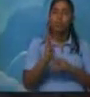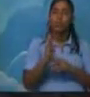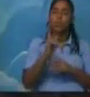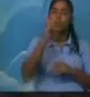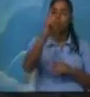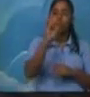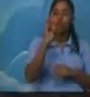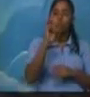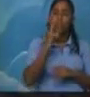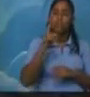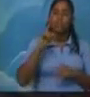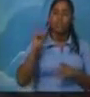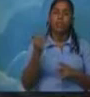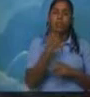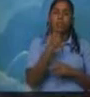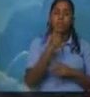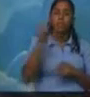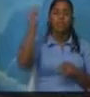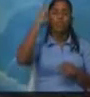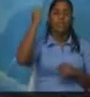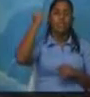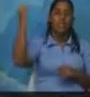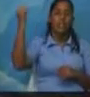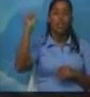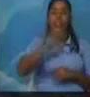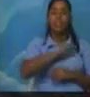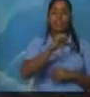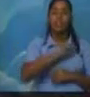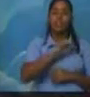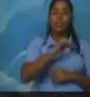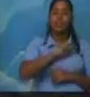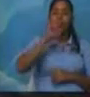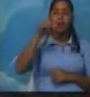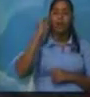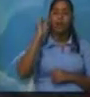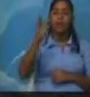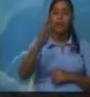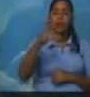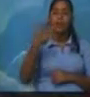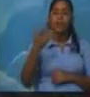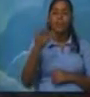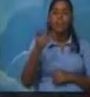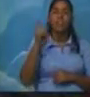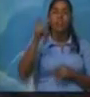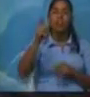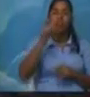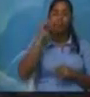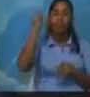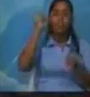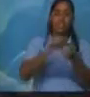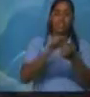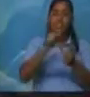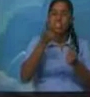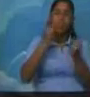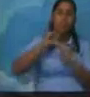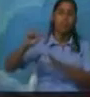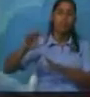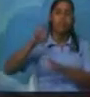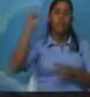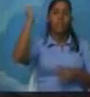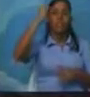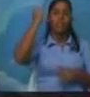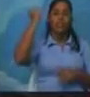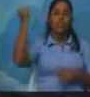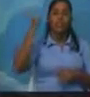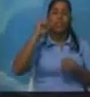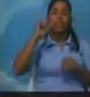dice que el principio de la sabiduría es el temor a Jehová y que los insensatos desprecian la sabiduría y